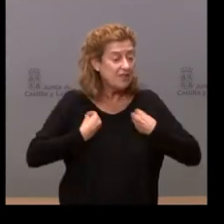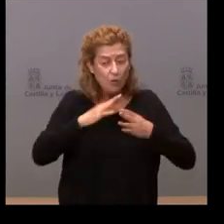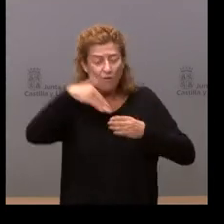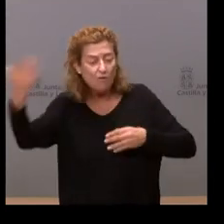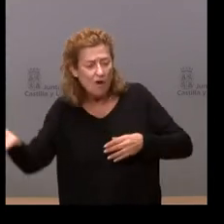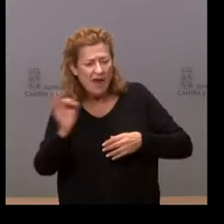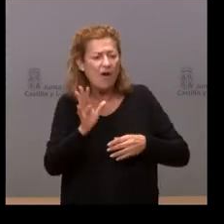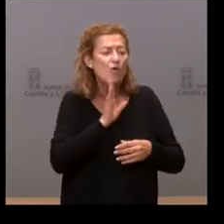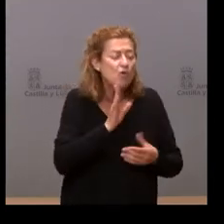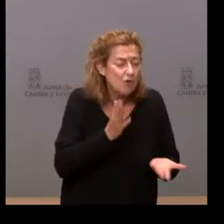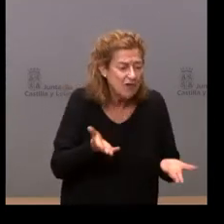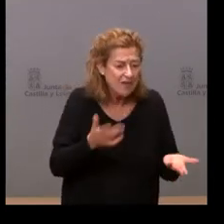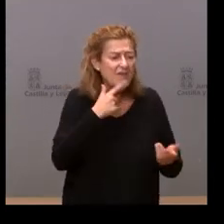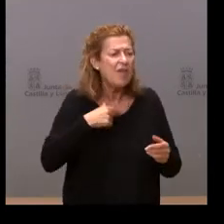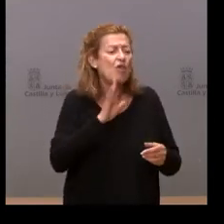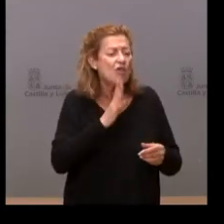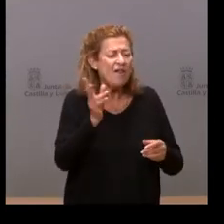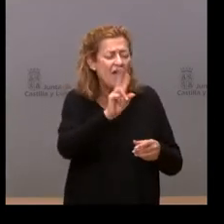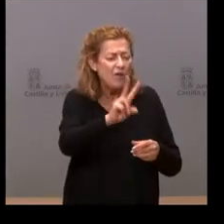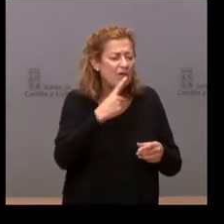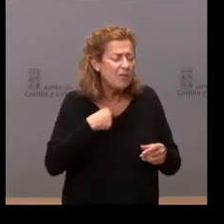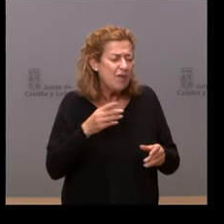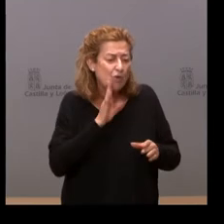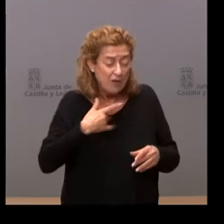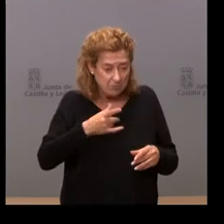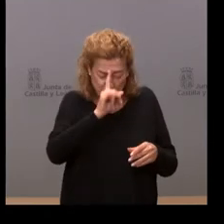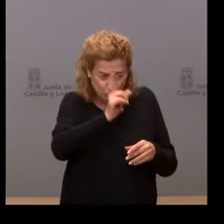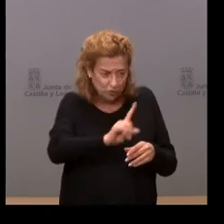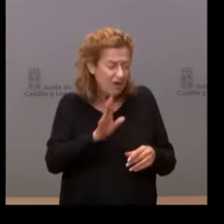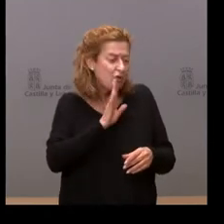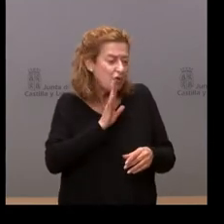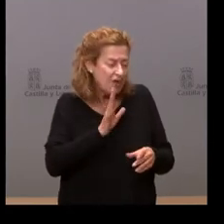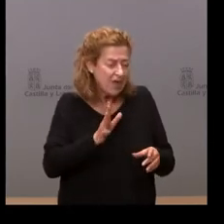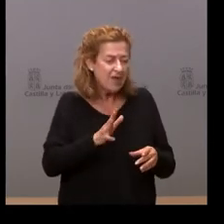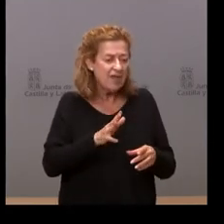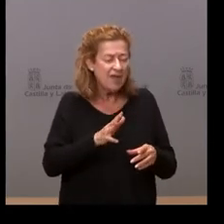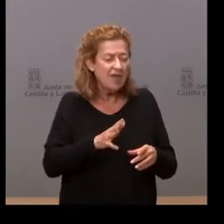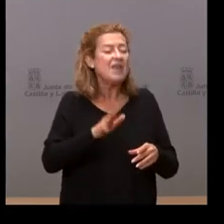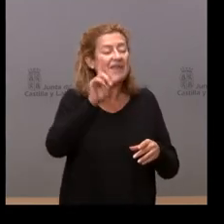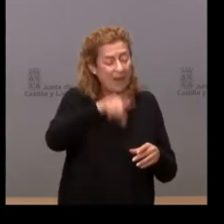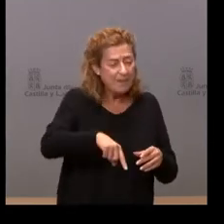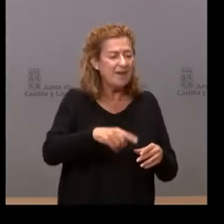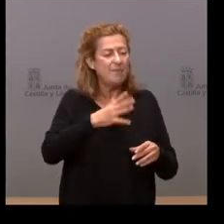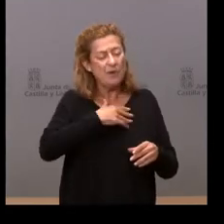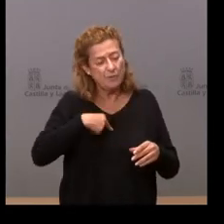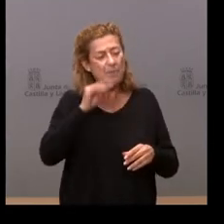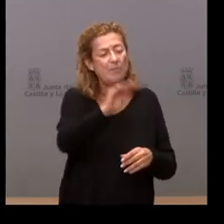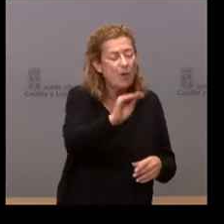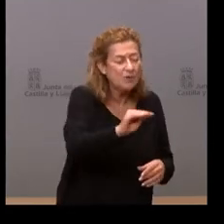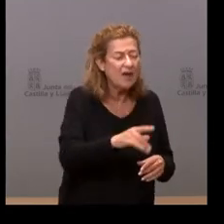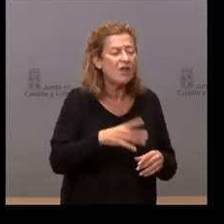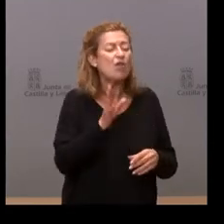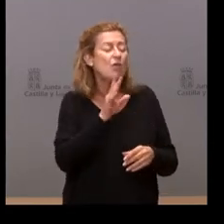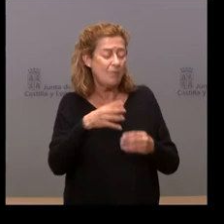puede decirnos el de valladolid donde está situado no tenemos hasta el momento conocimiento por otro lado me gustaría preguntarle también por un